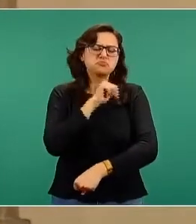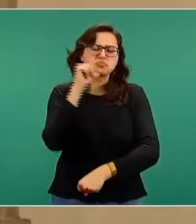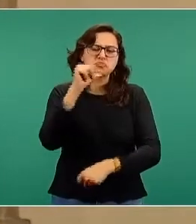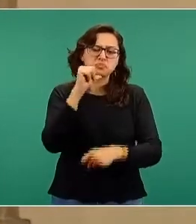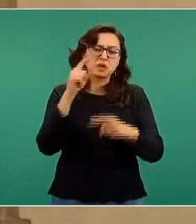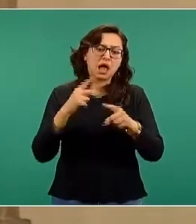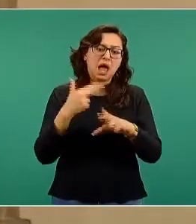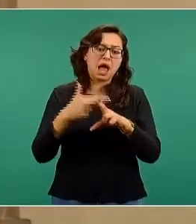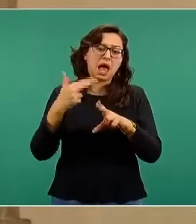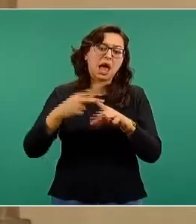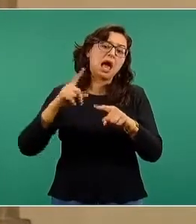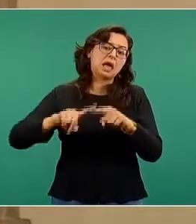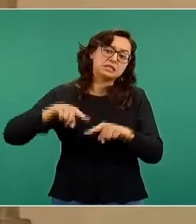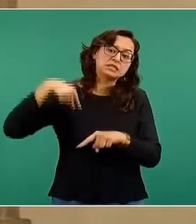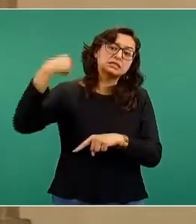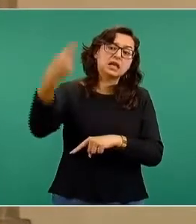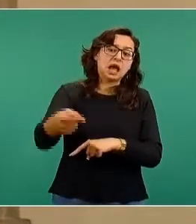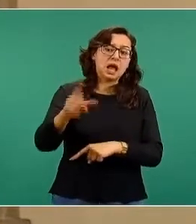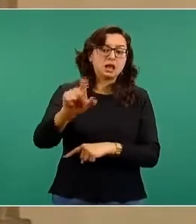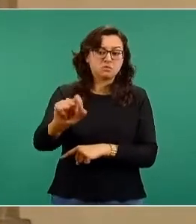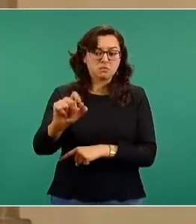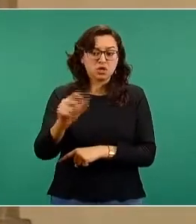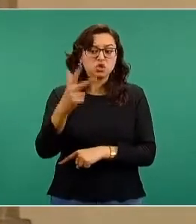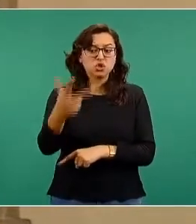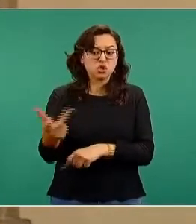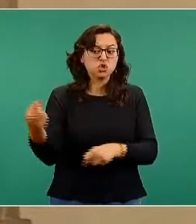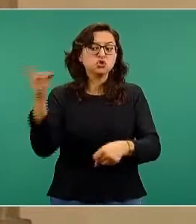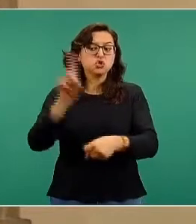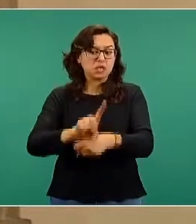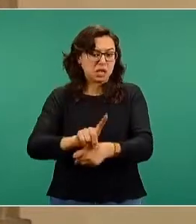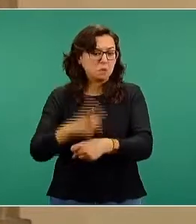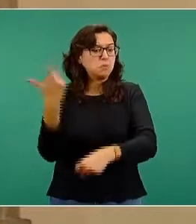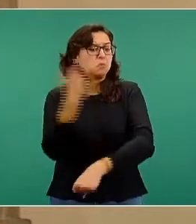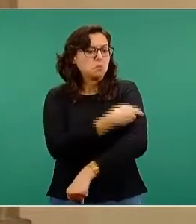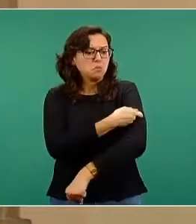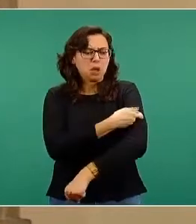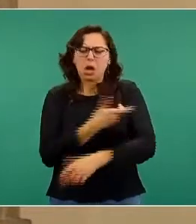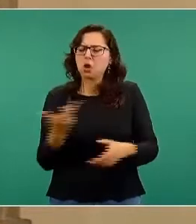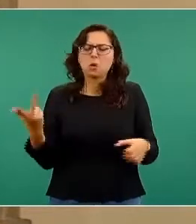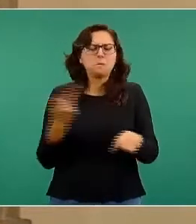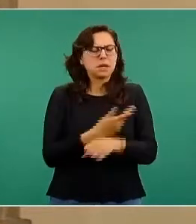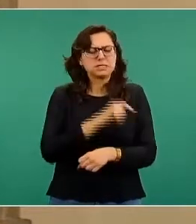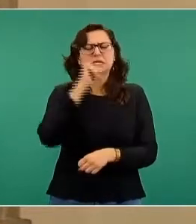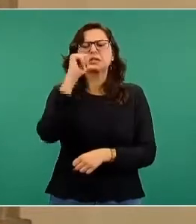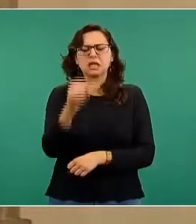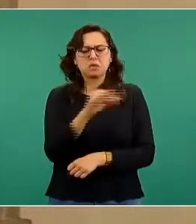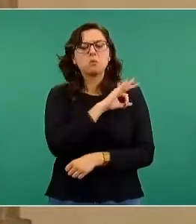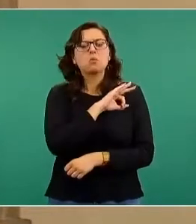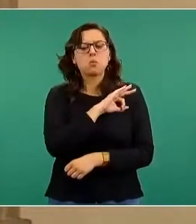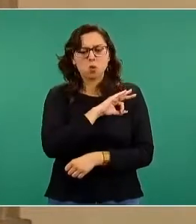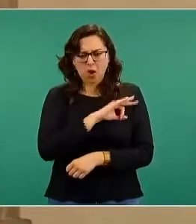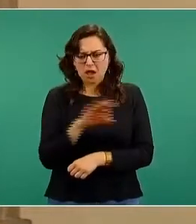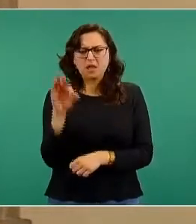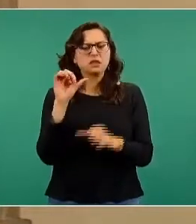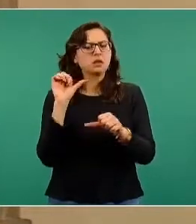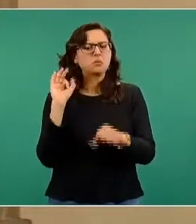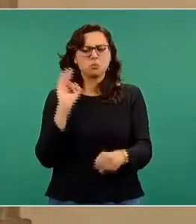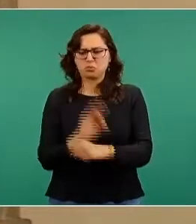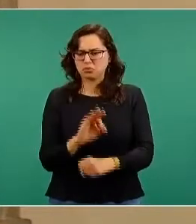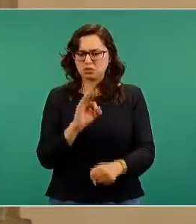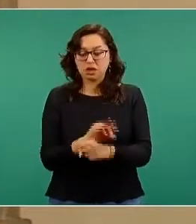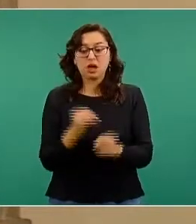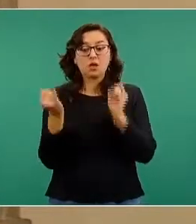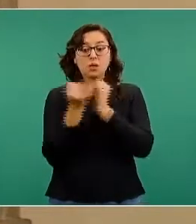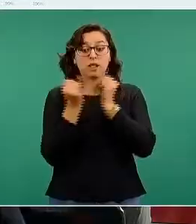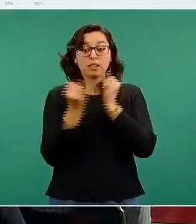se lograría este efecto sin mayor problema. Y en la recomendación del día 8 de enero, la Organización Mundial